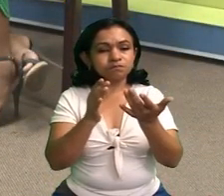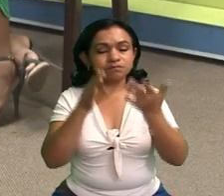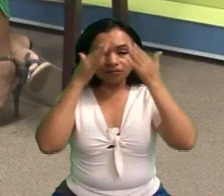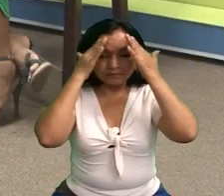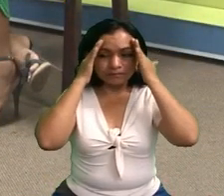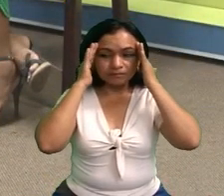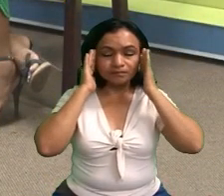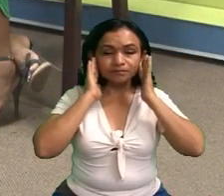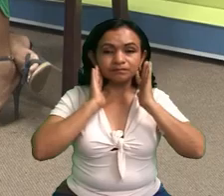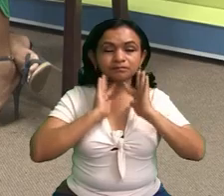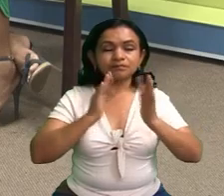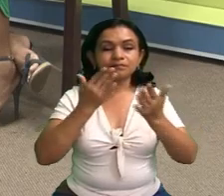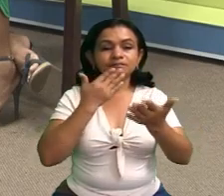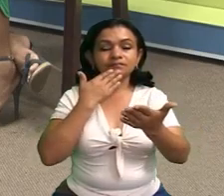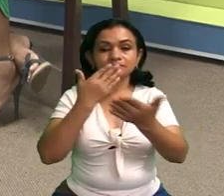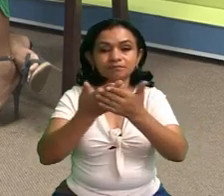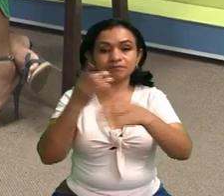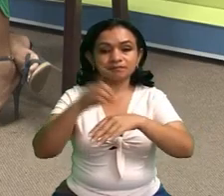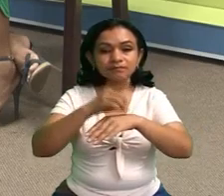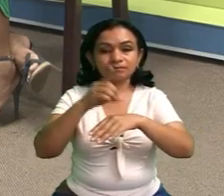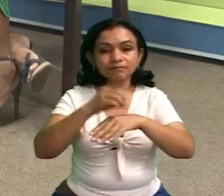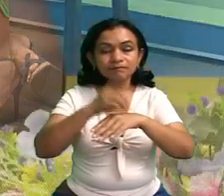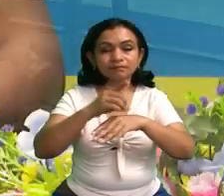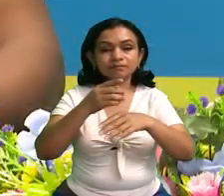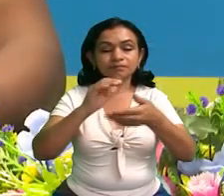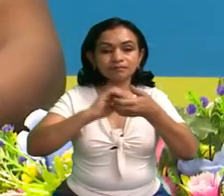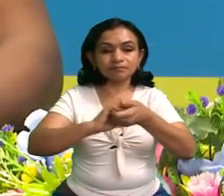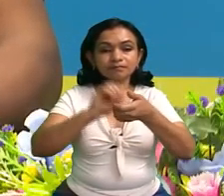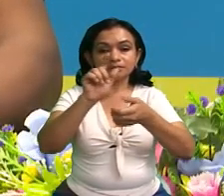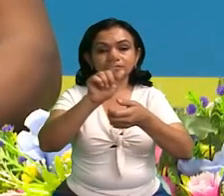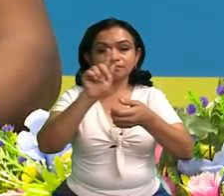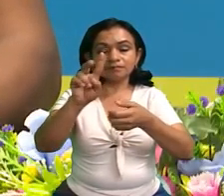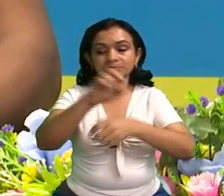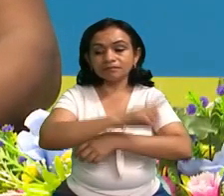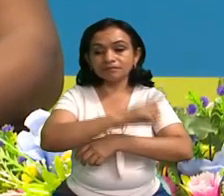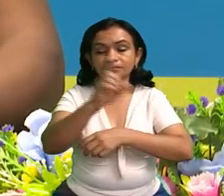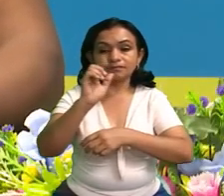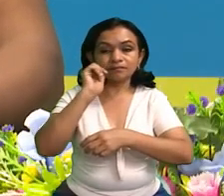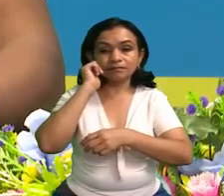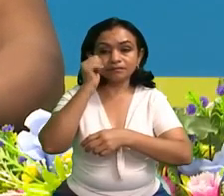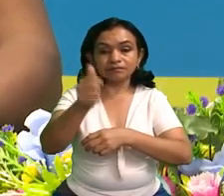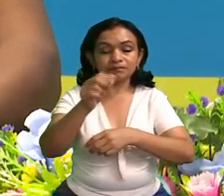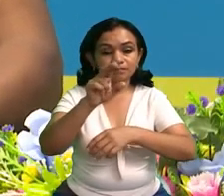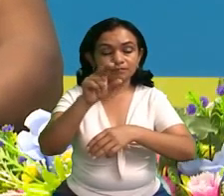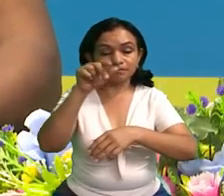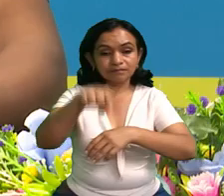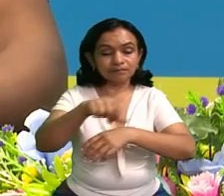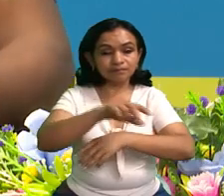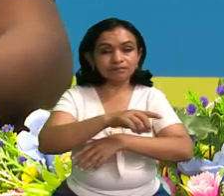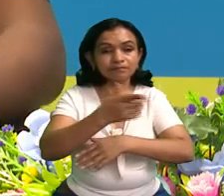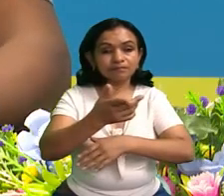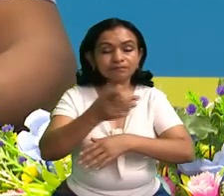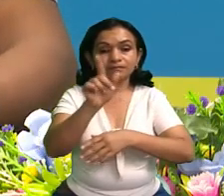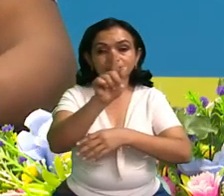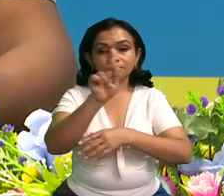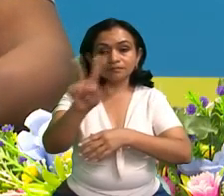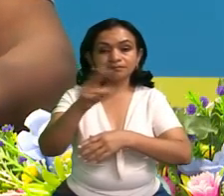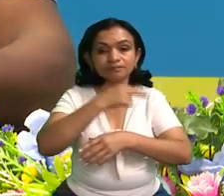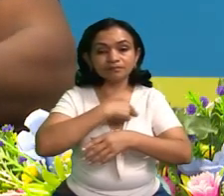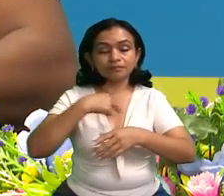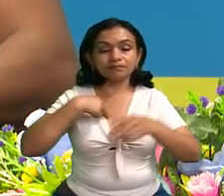Sí. Ok. Gracias, doctora. Gracias a usted, amigo televidente. Le esperamos el día de mañana a esta misma hora y por este mismo canal para